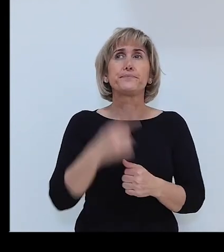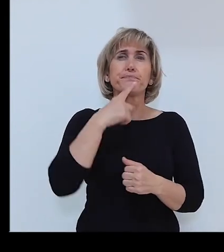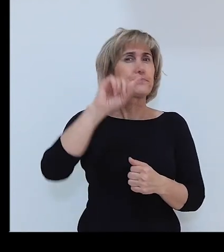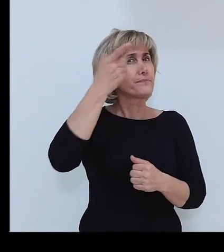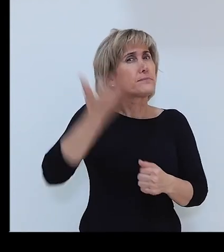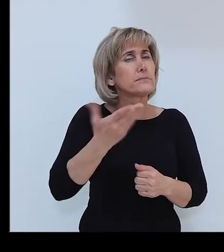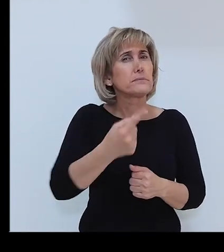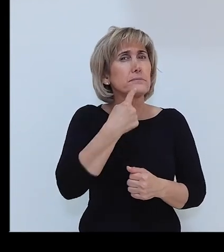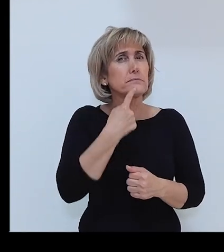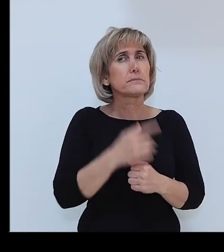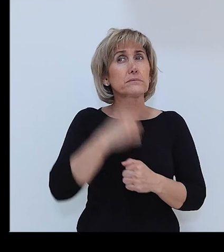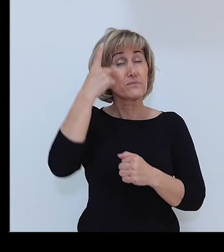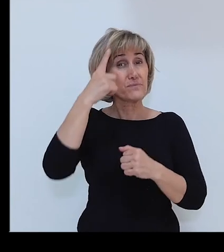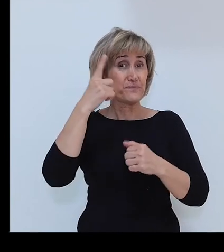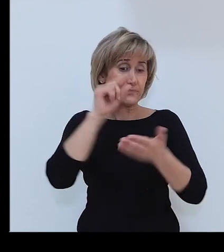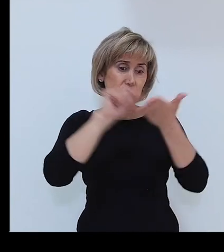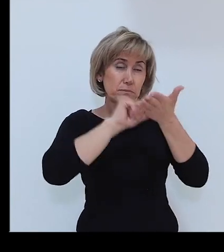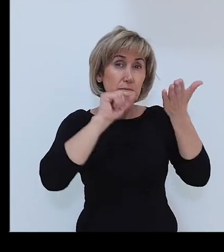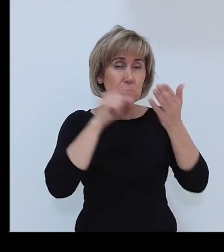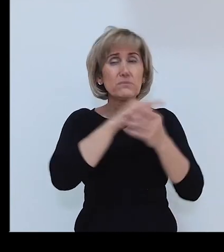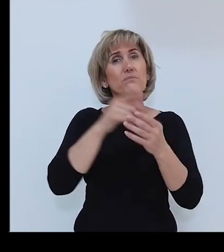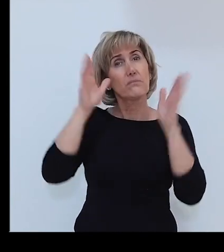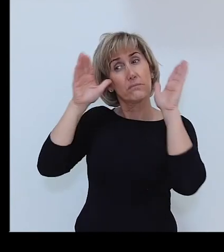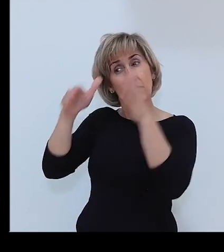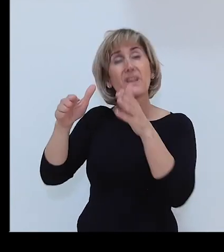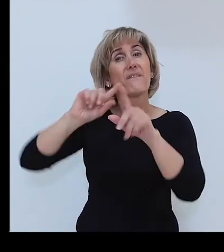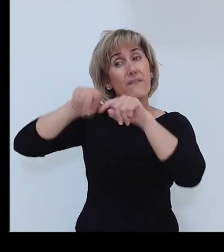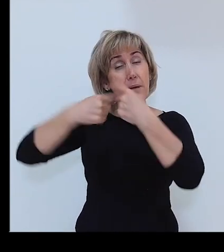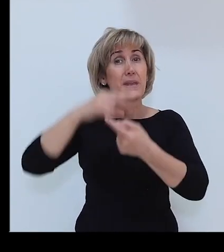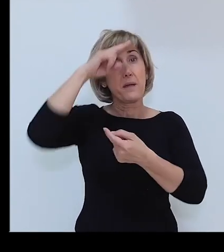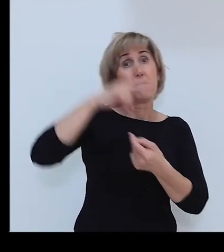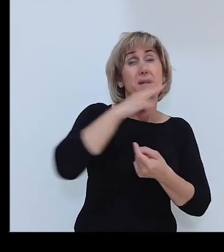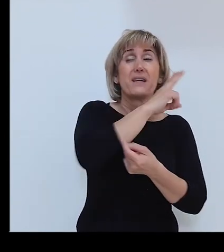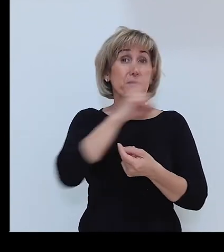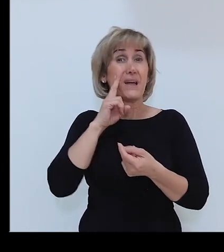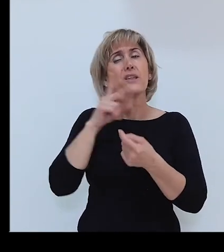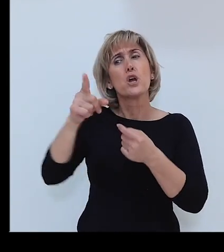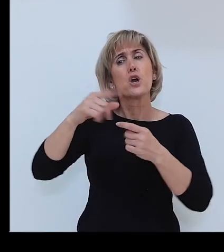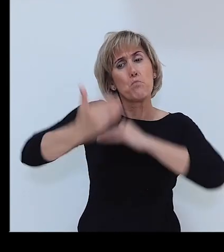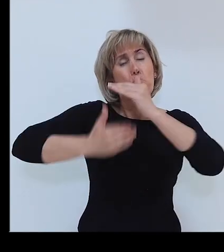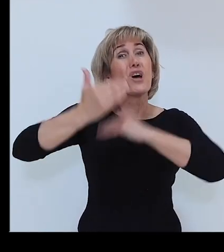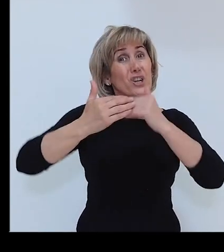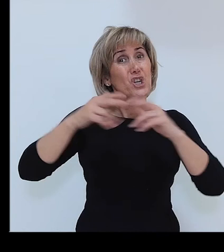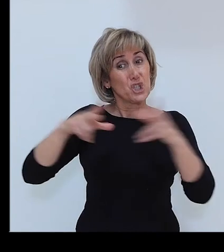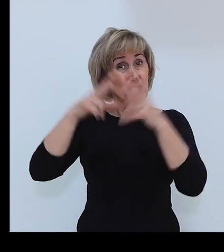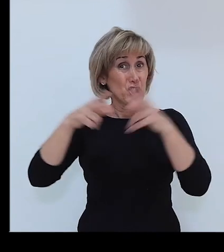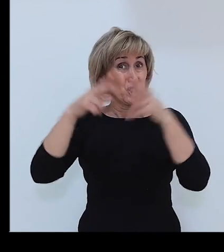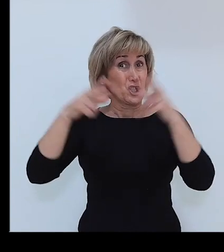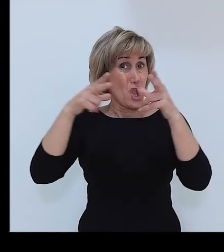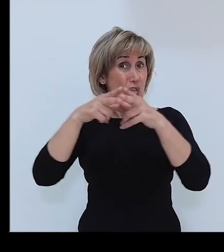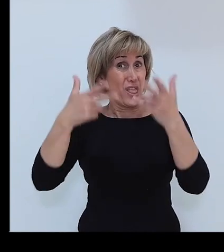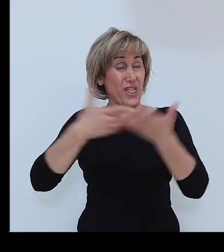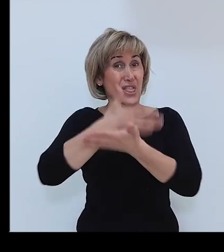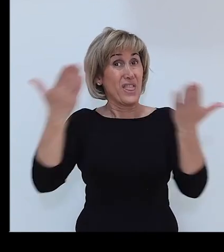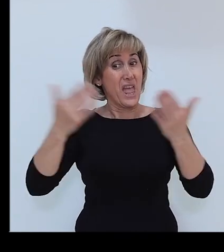Education, Educación del Hogar, y es importante porque aquí lo que hace es una obra dirigida a familia, padre y madre, donde analiza el proceso